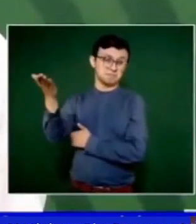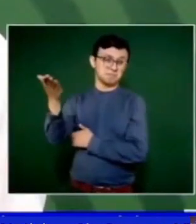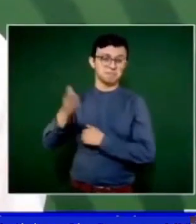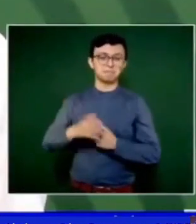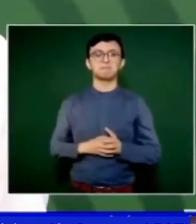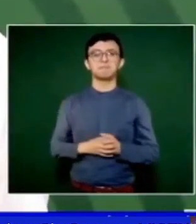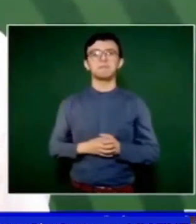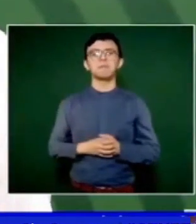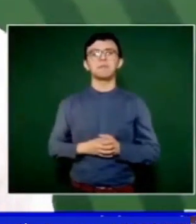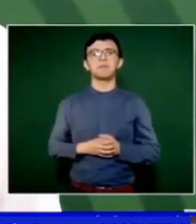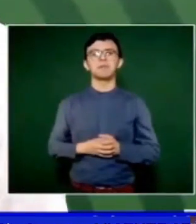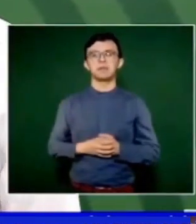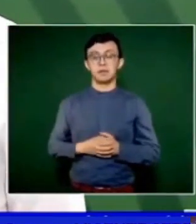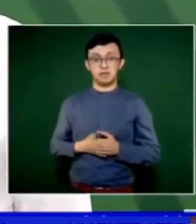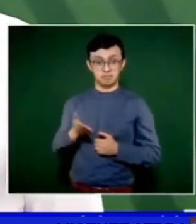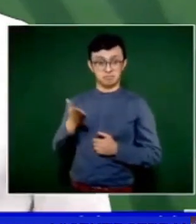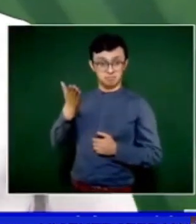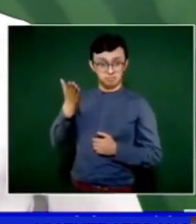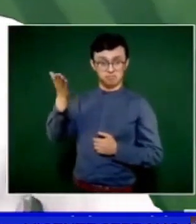Él